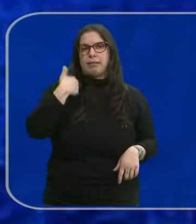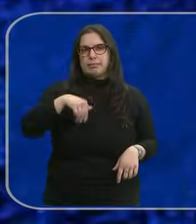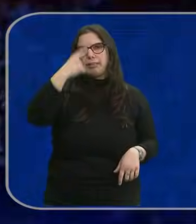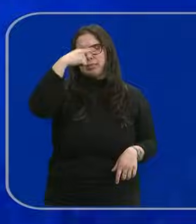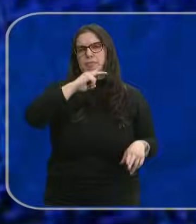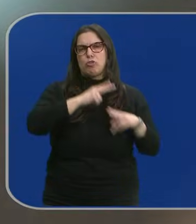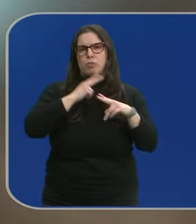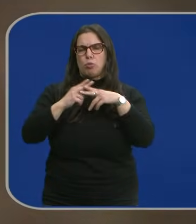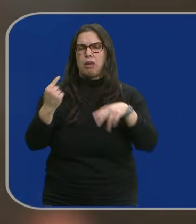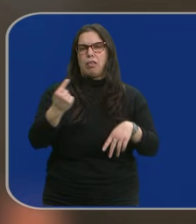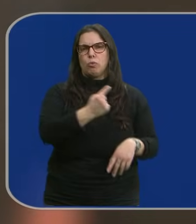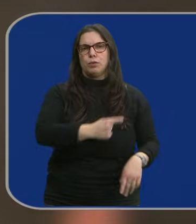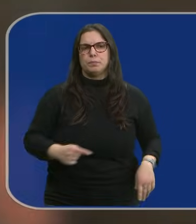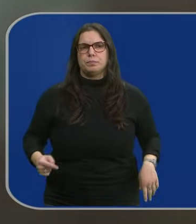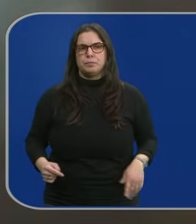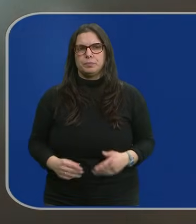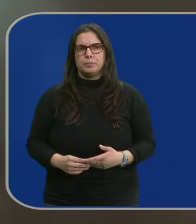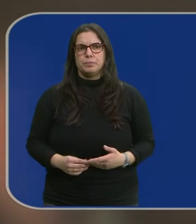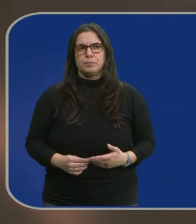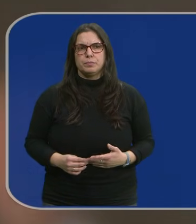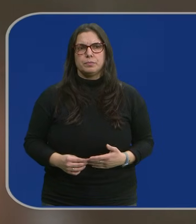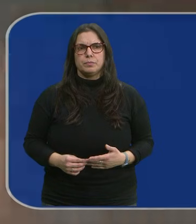sido identificados.